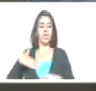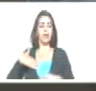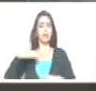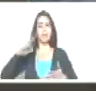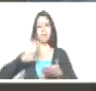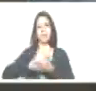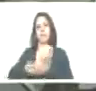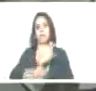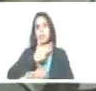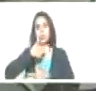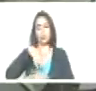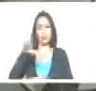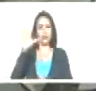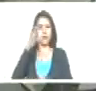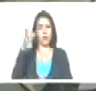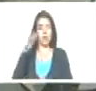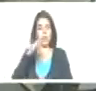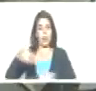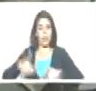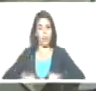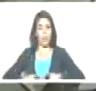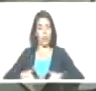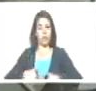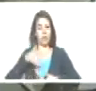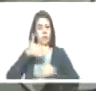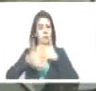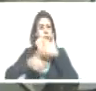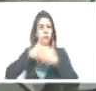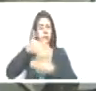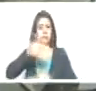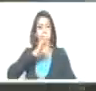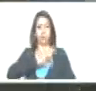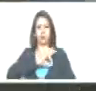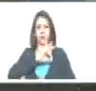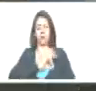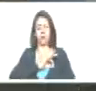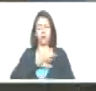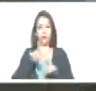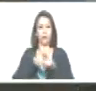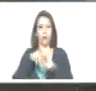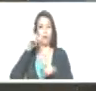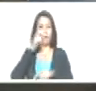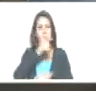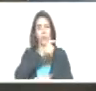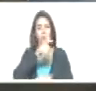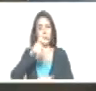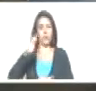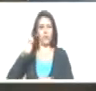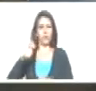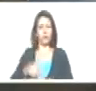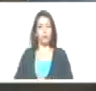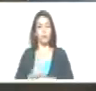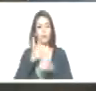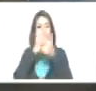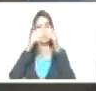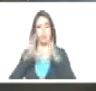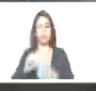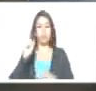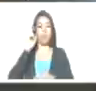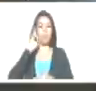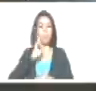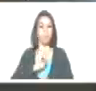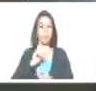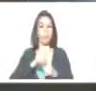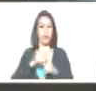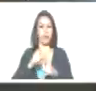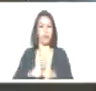banderas de lucha y todo lo que hemos avanzado como sociedad y como pueblo. El libertador Simón Bolívar combatió el